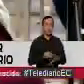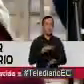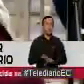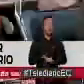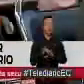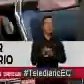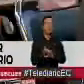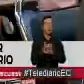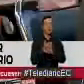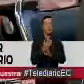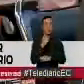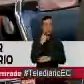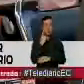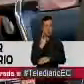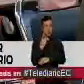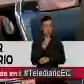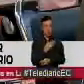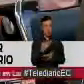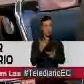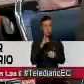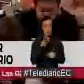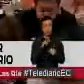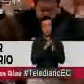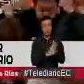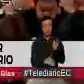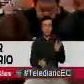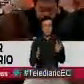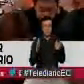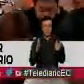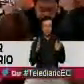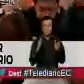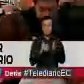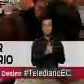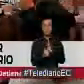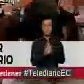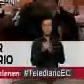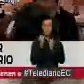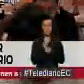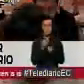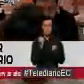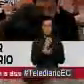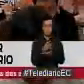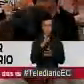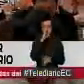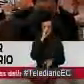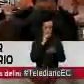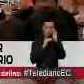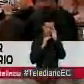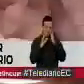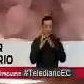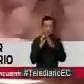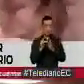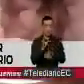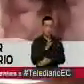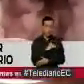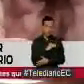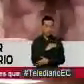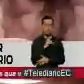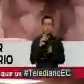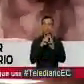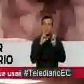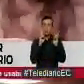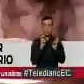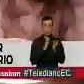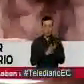propuesta establece que este ciclo común de nivelación sea de 3 meses, periodo en el que se impartirían clases de conocimiento general, orientación vocacional y